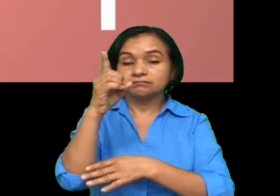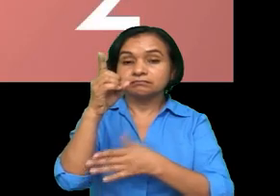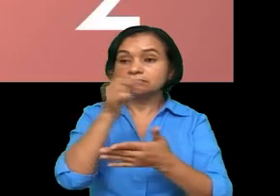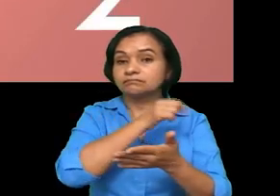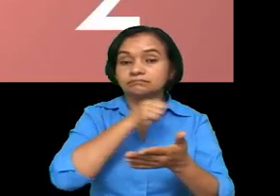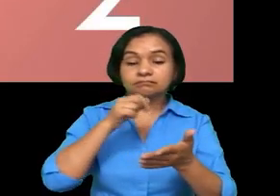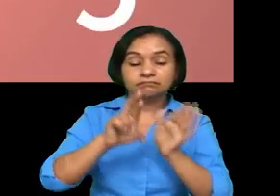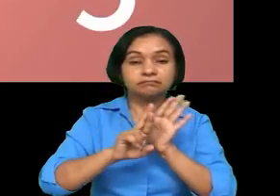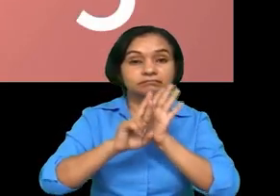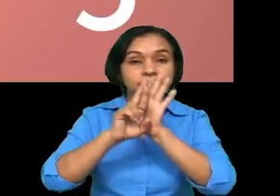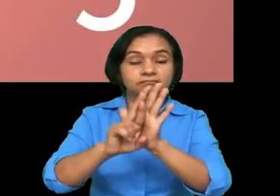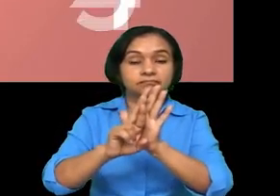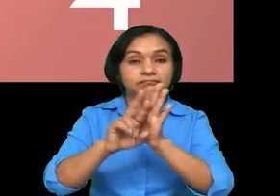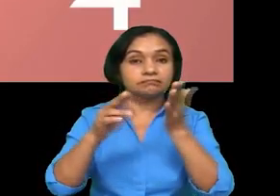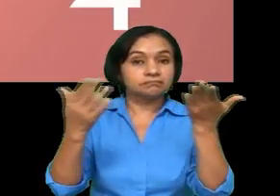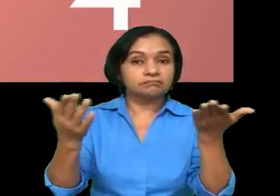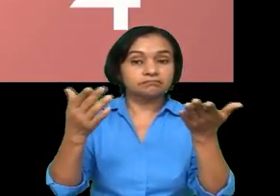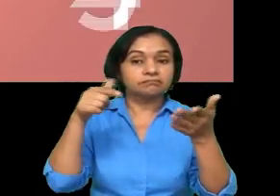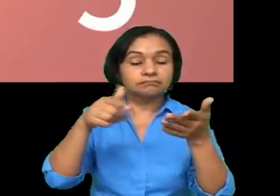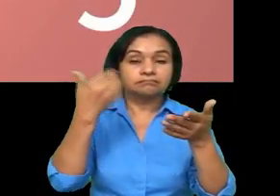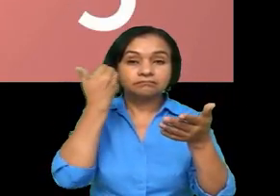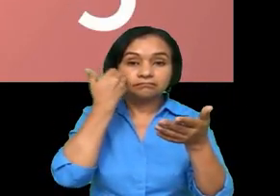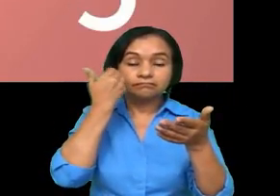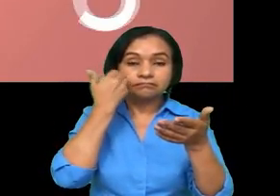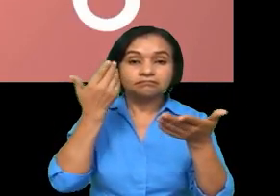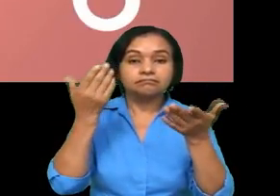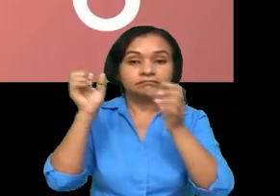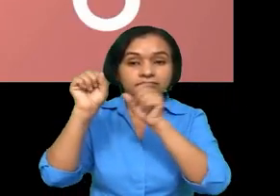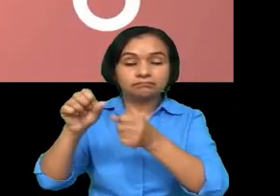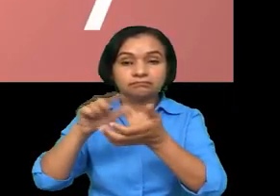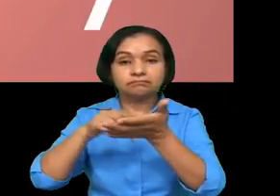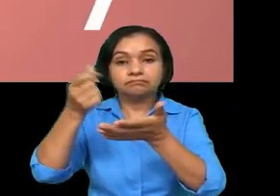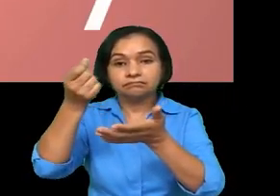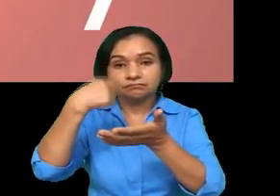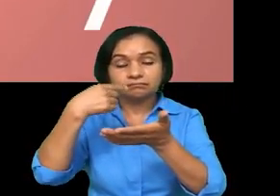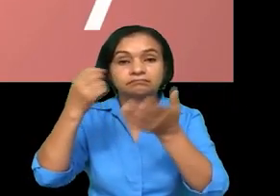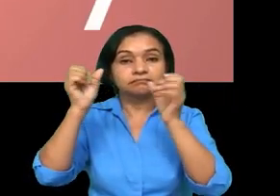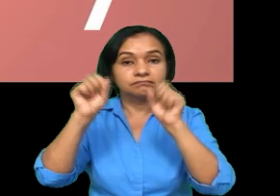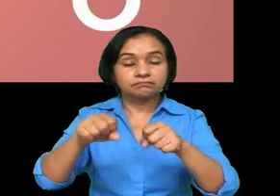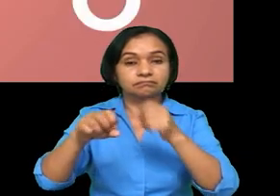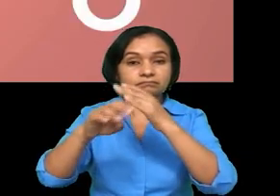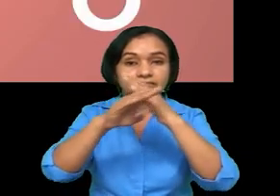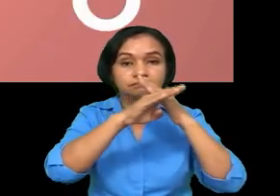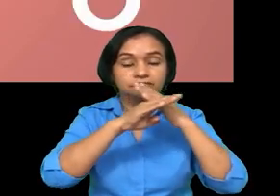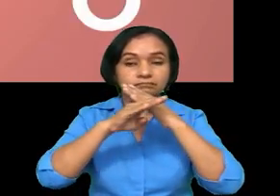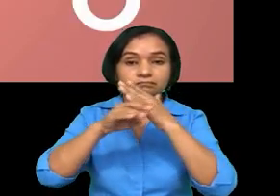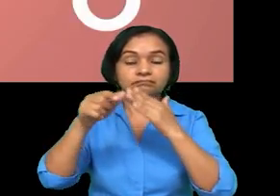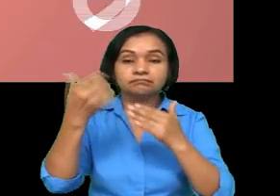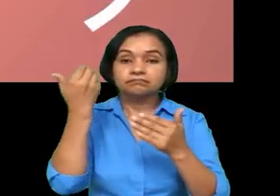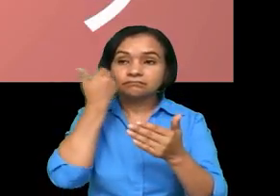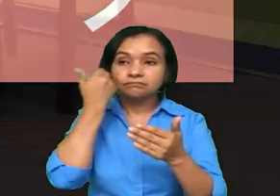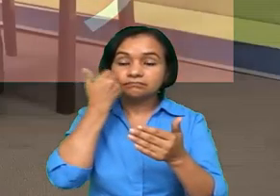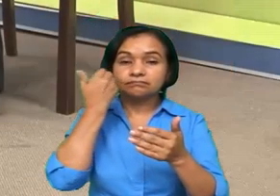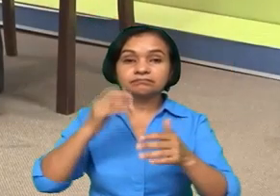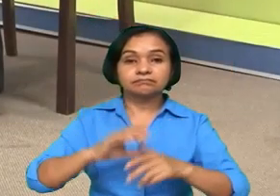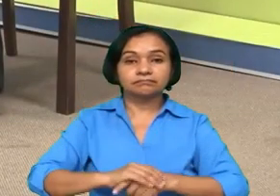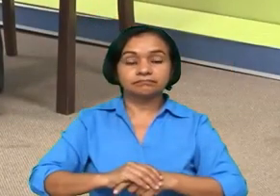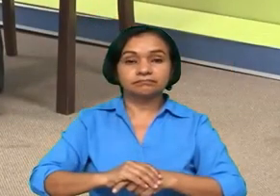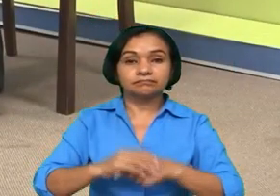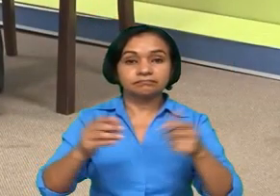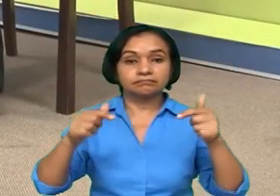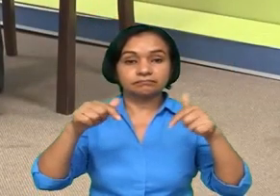respuesta de qué antibiótico, de qué germen es y de qué antibiótico es el adecuado para combatir esta infección. Y ahora,